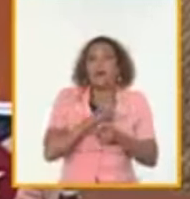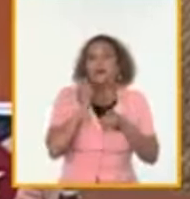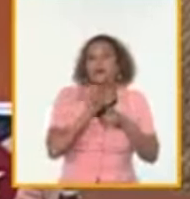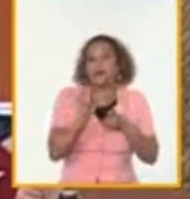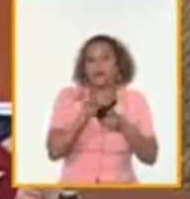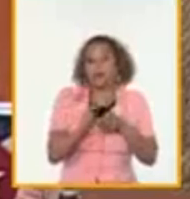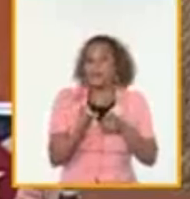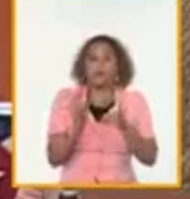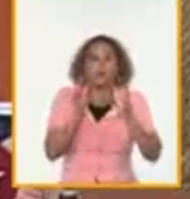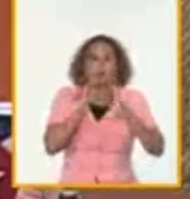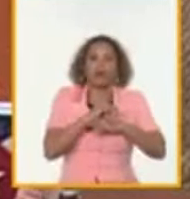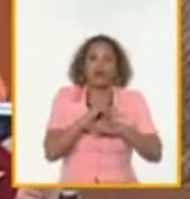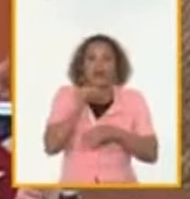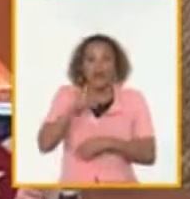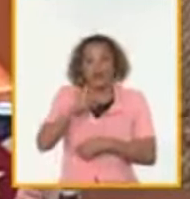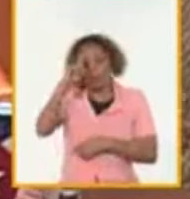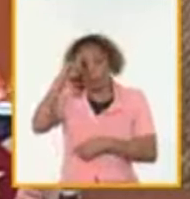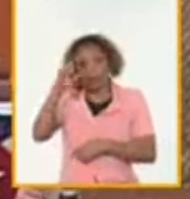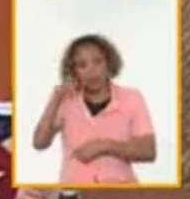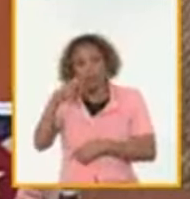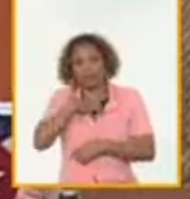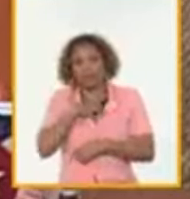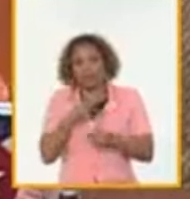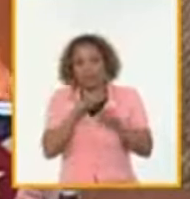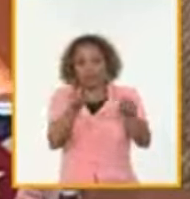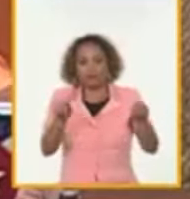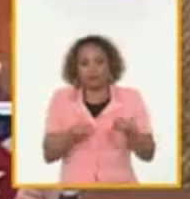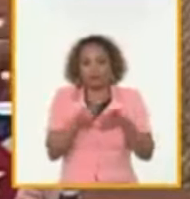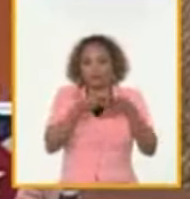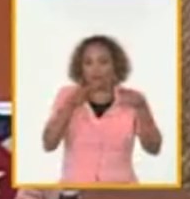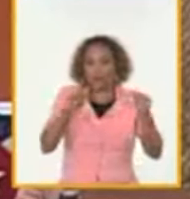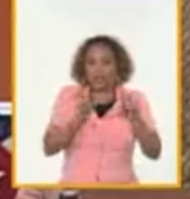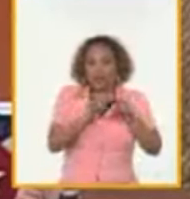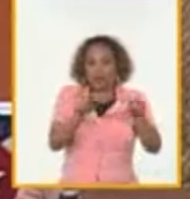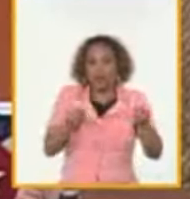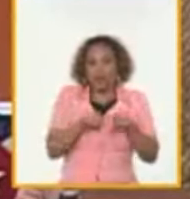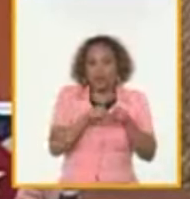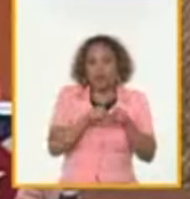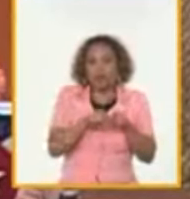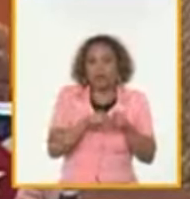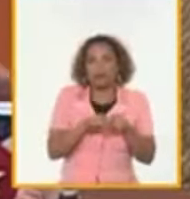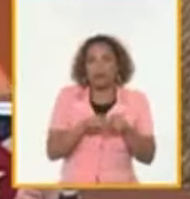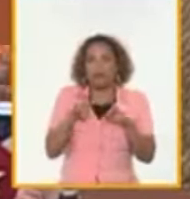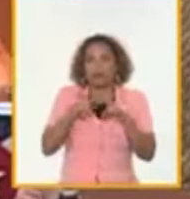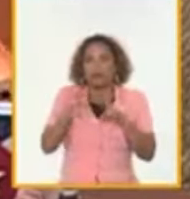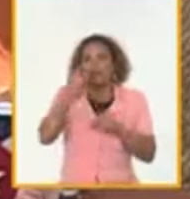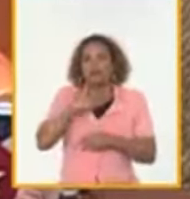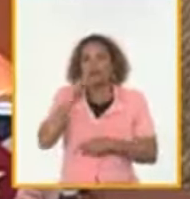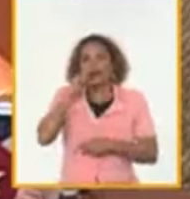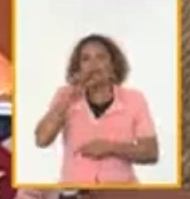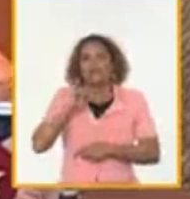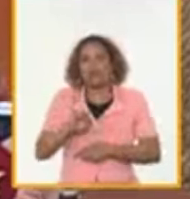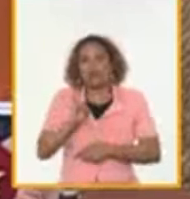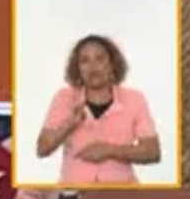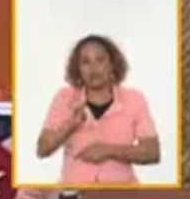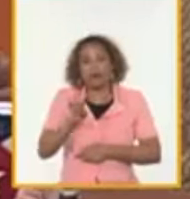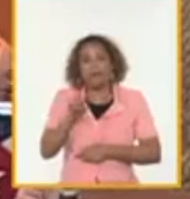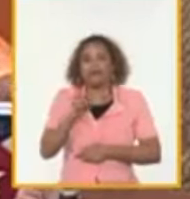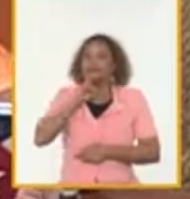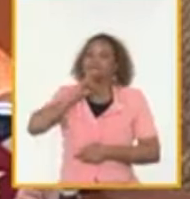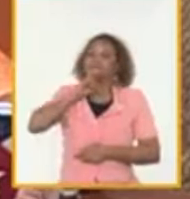aquí mismo en en Santa Clara tenemos un polo productivo un famoso poblo productivo del yahu pero nos es muy difícil